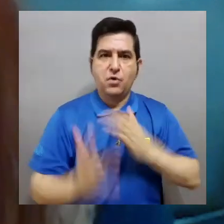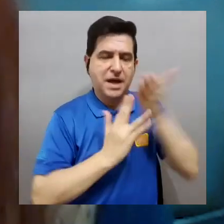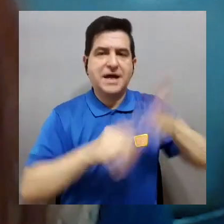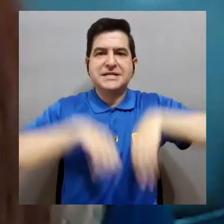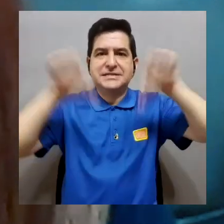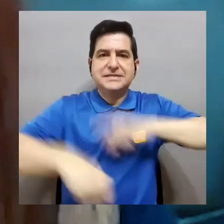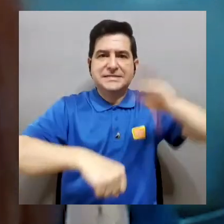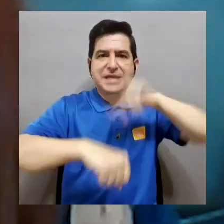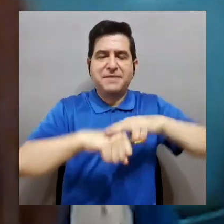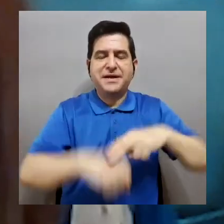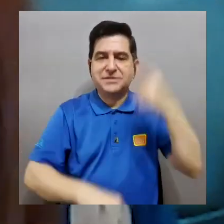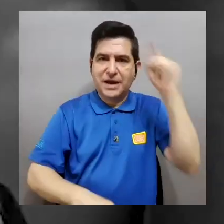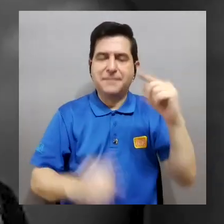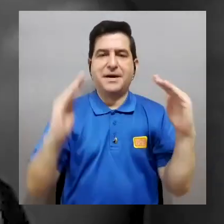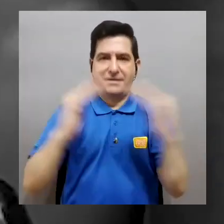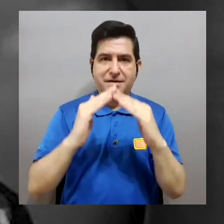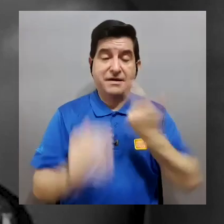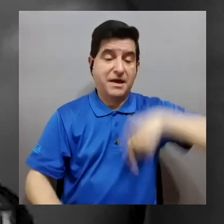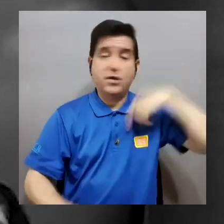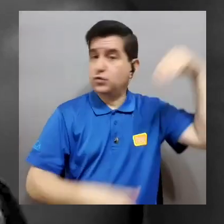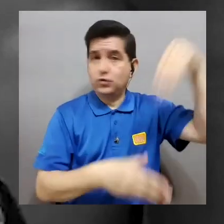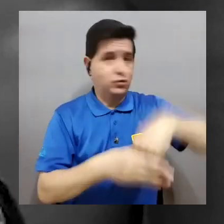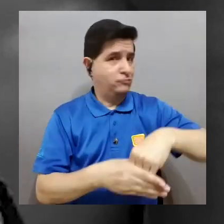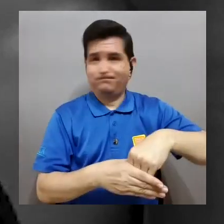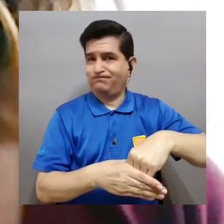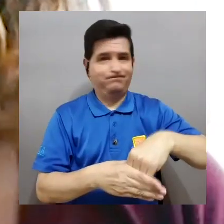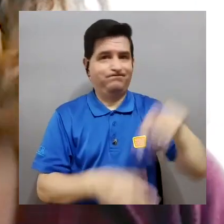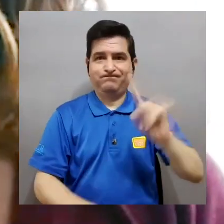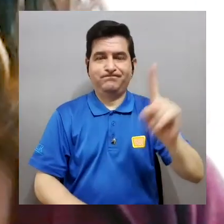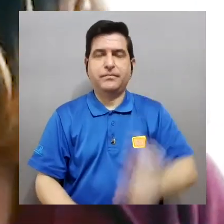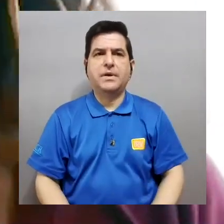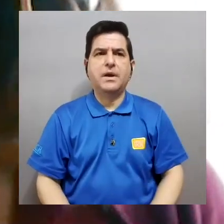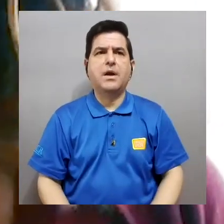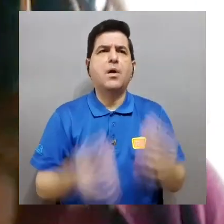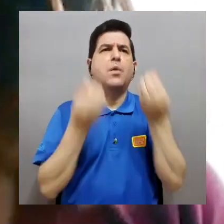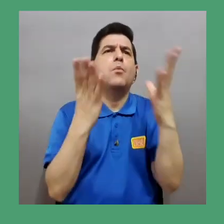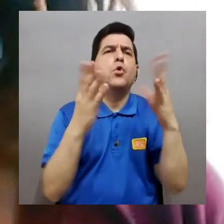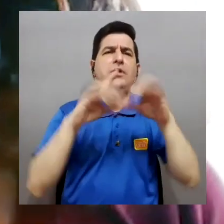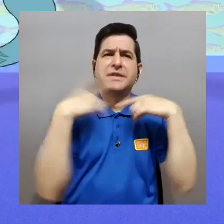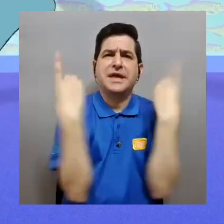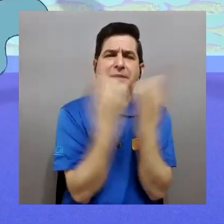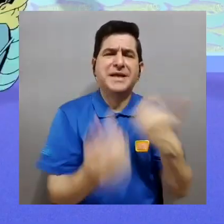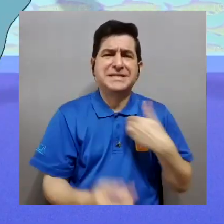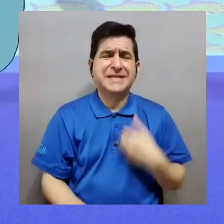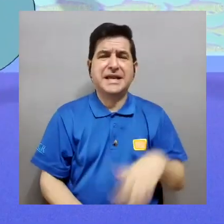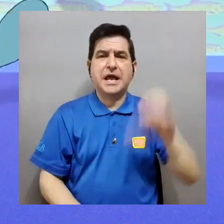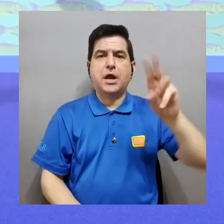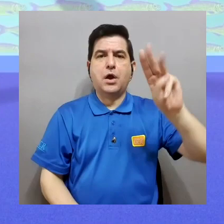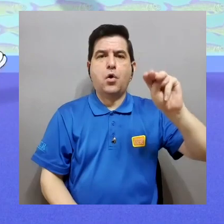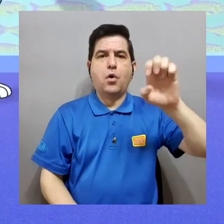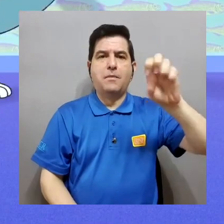través del Sistema Financiero Nacional para la Vivienda. Entonces, nosotros no intervenimos en eso. Vi un montón de apartamentos que tenían